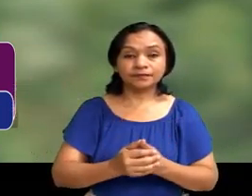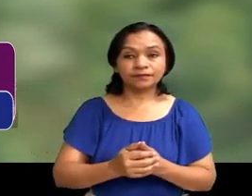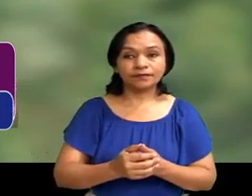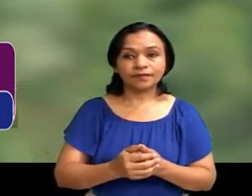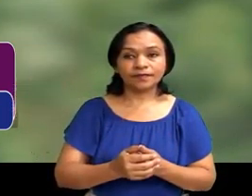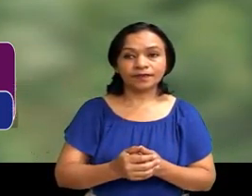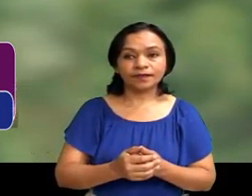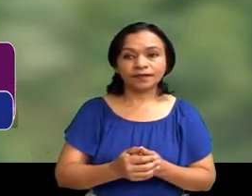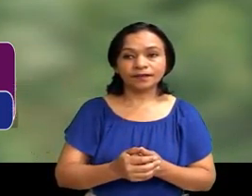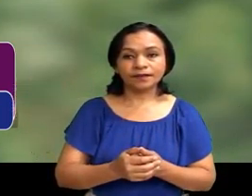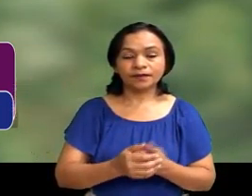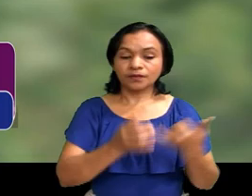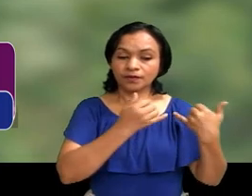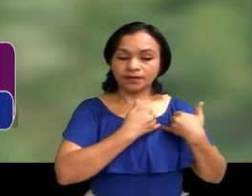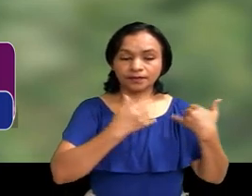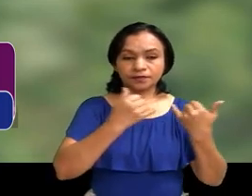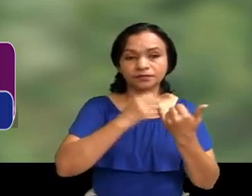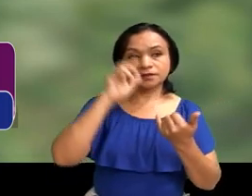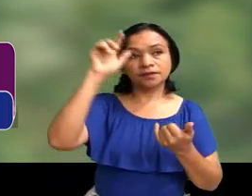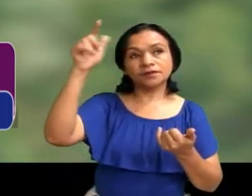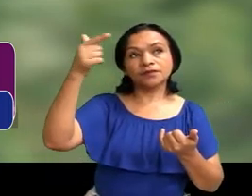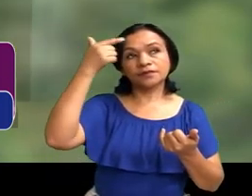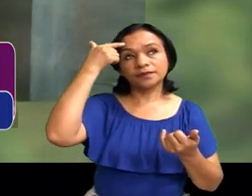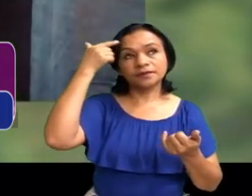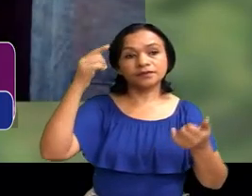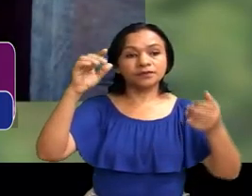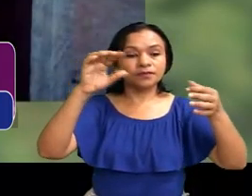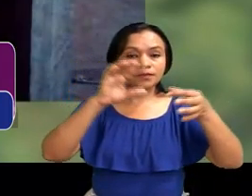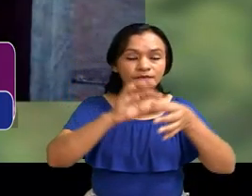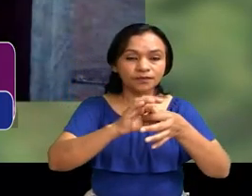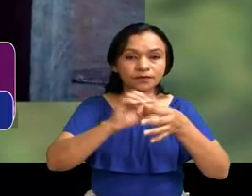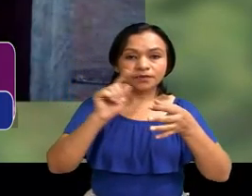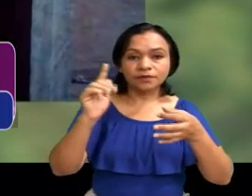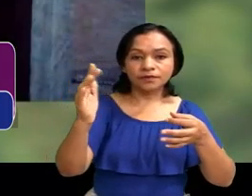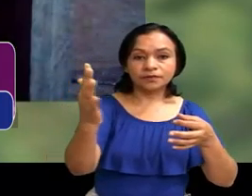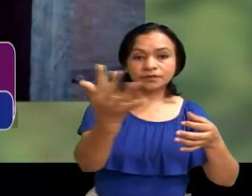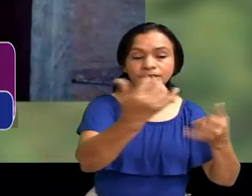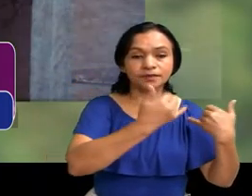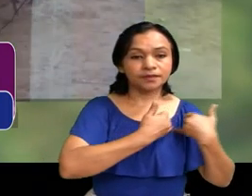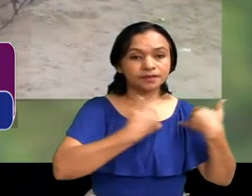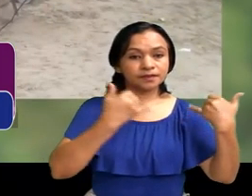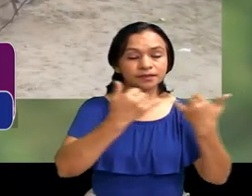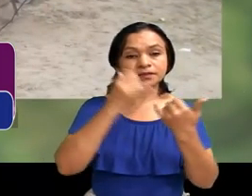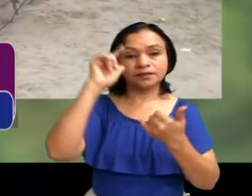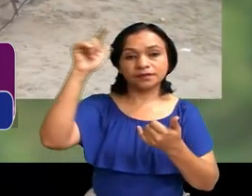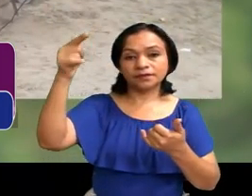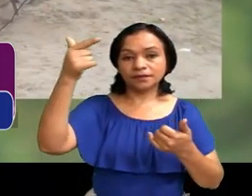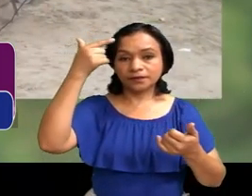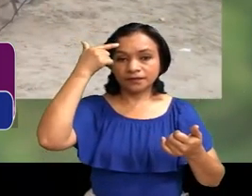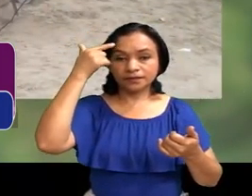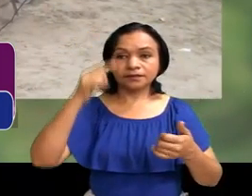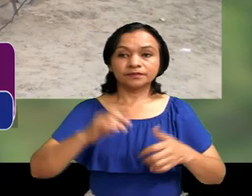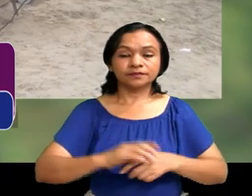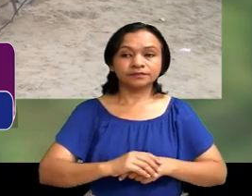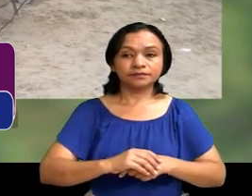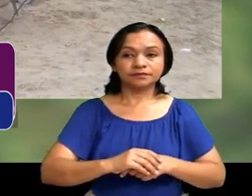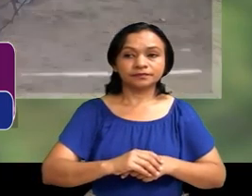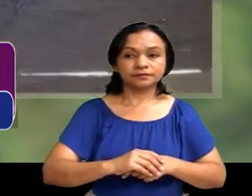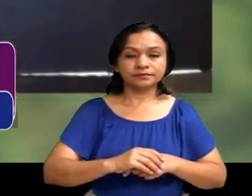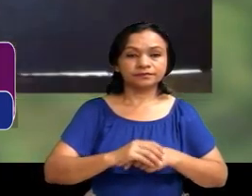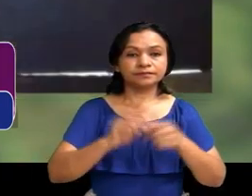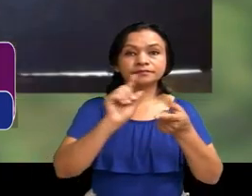lo hemos hecho con las instituciones de gobierno. Okay. Todas las instituciones, la mayor parte de las instituciones de gobierno,